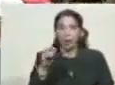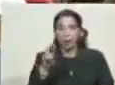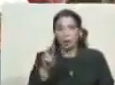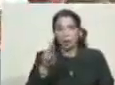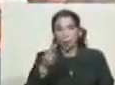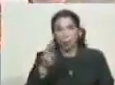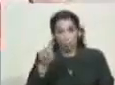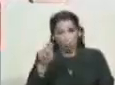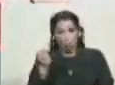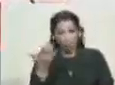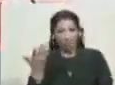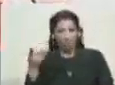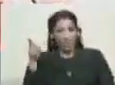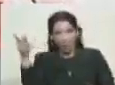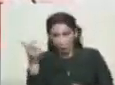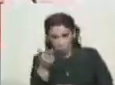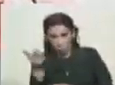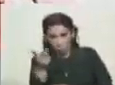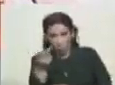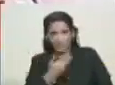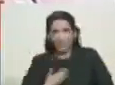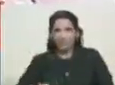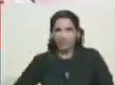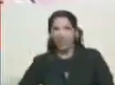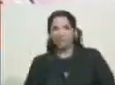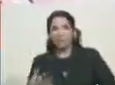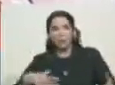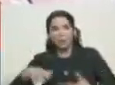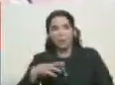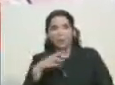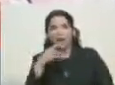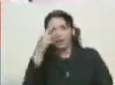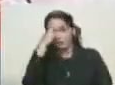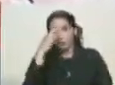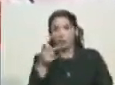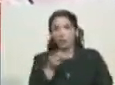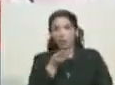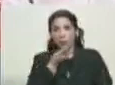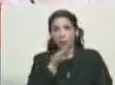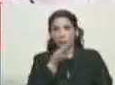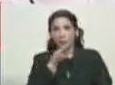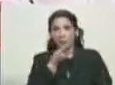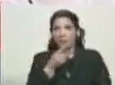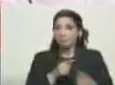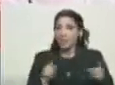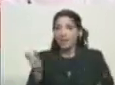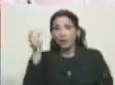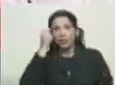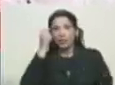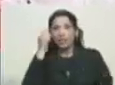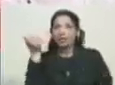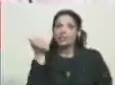presidente de República Dominicana para la época. Pero lo de el día sábado,